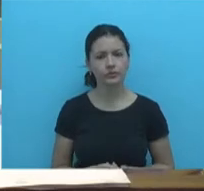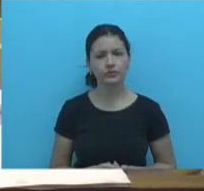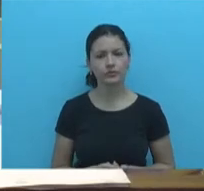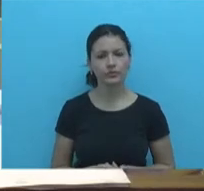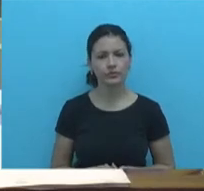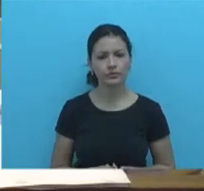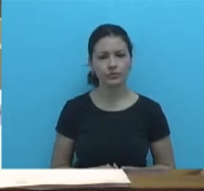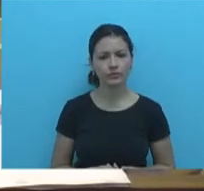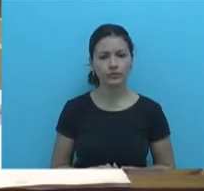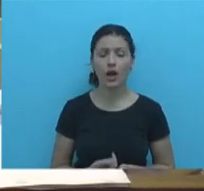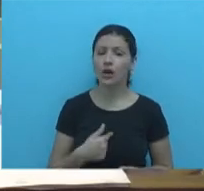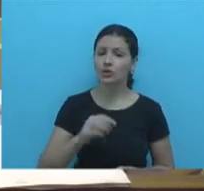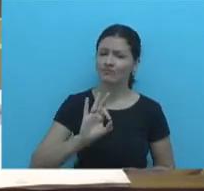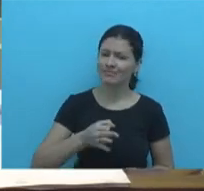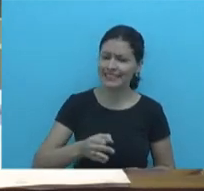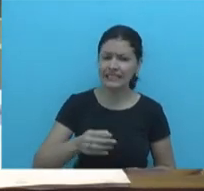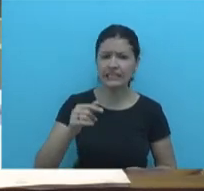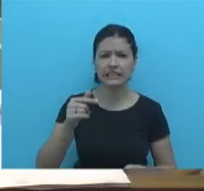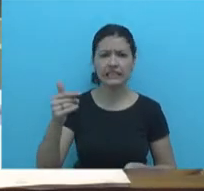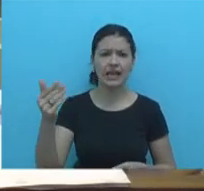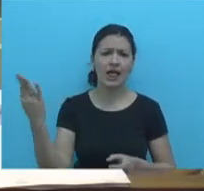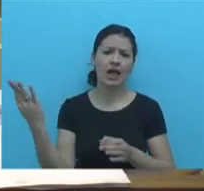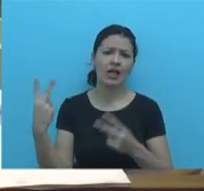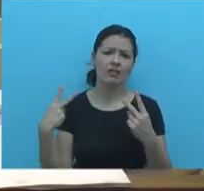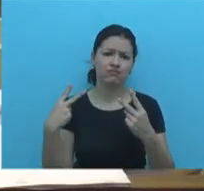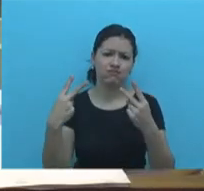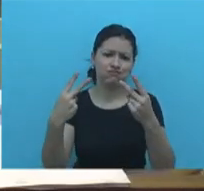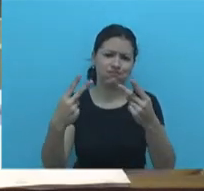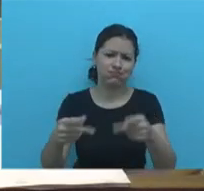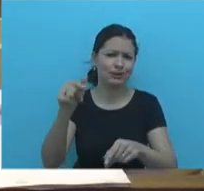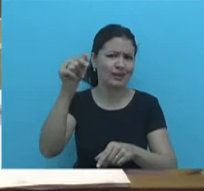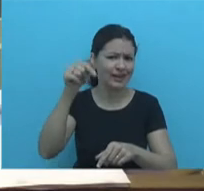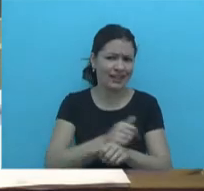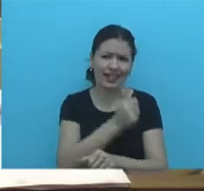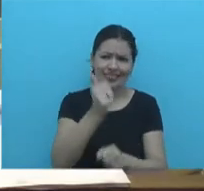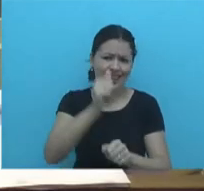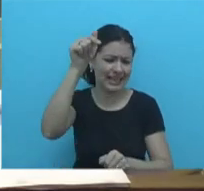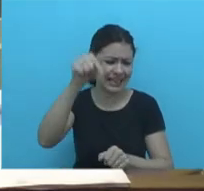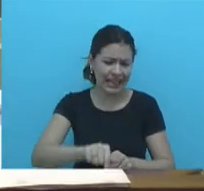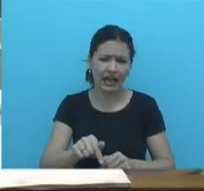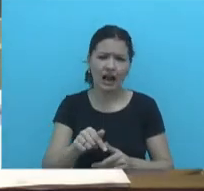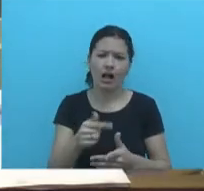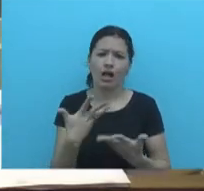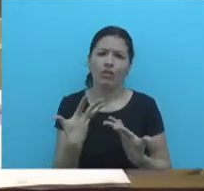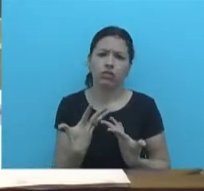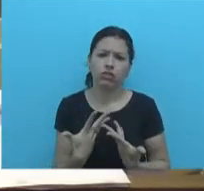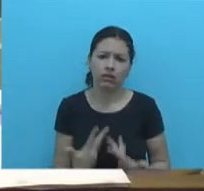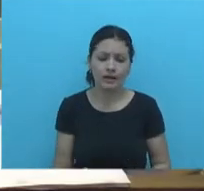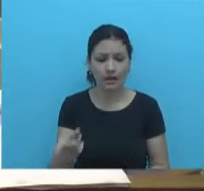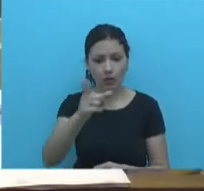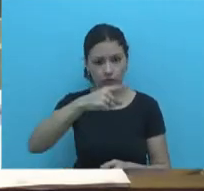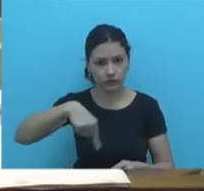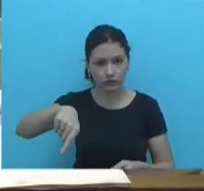de que es tedioso, cansador nuestro viaje, somos quizás, o son ustedes y